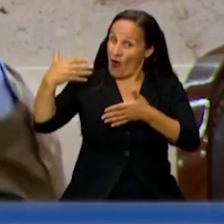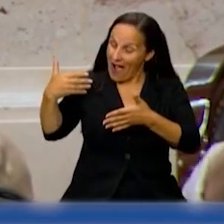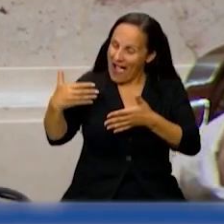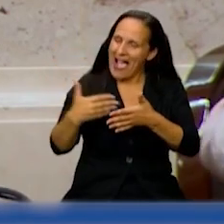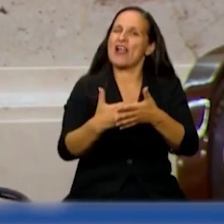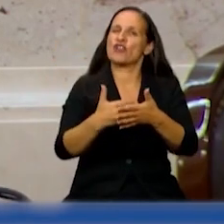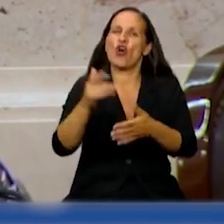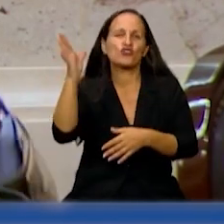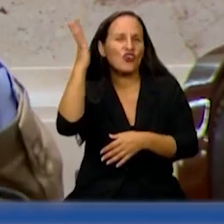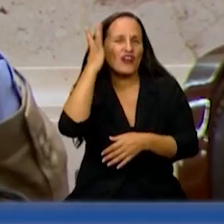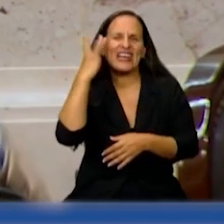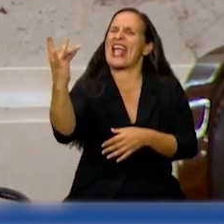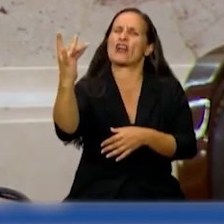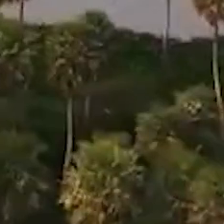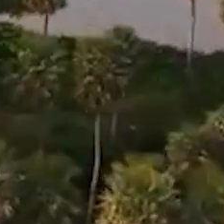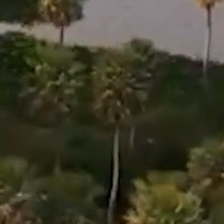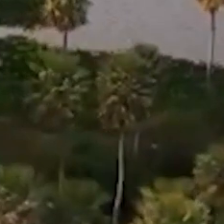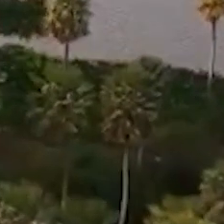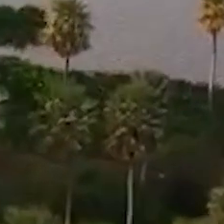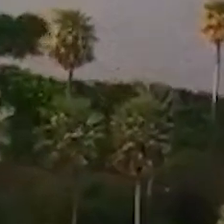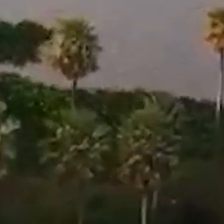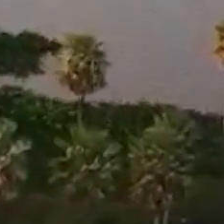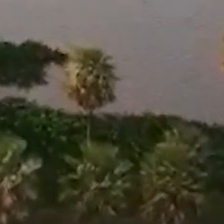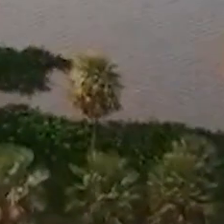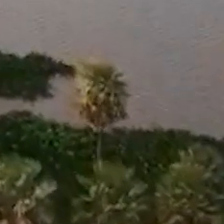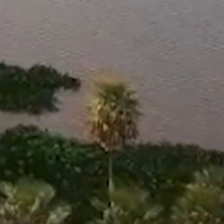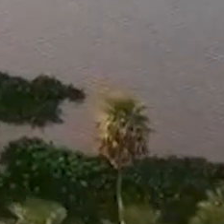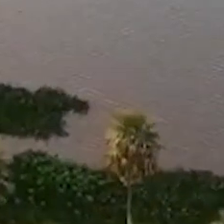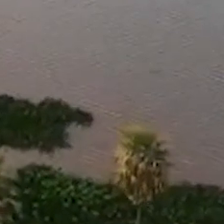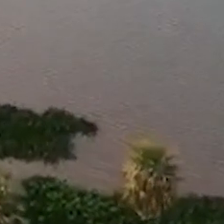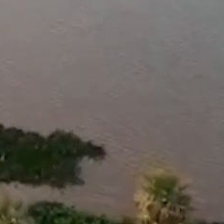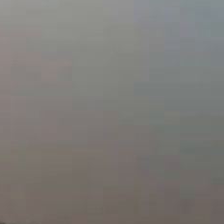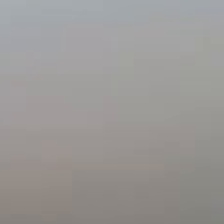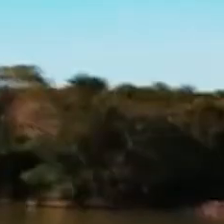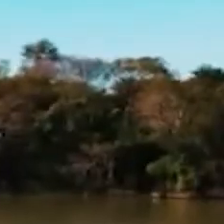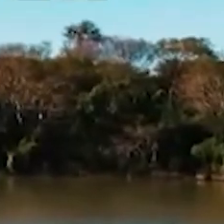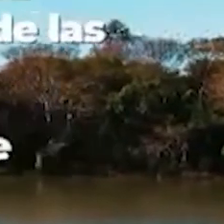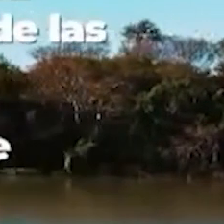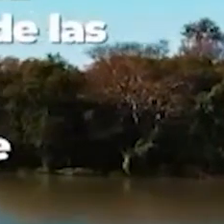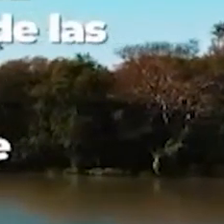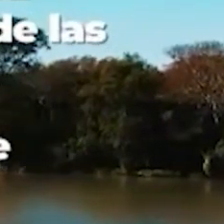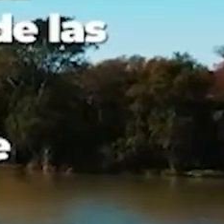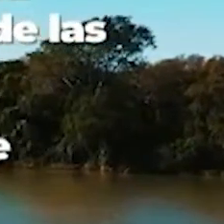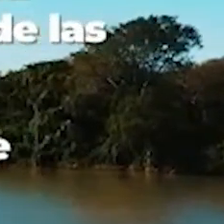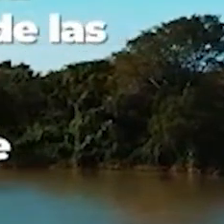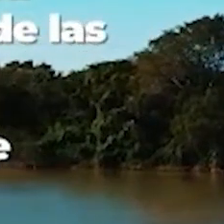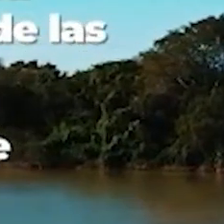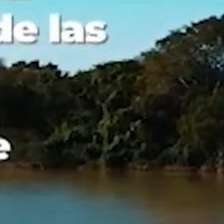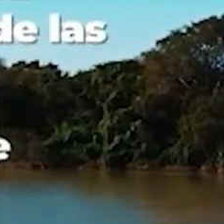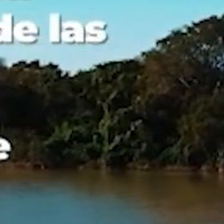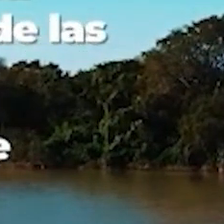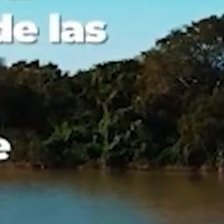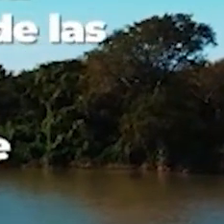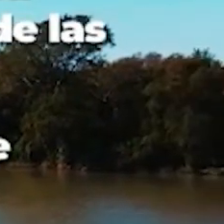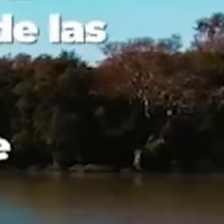ha sido récord la ampliación de las áreas protegidas en la República Argentina. Récord en la